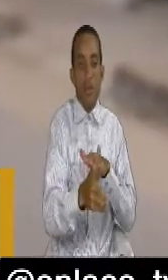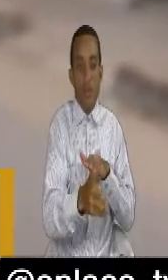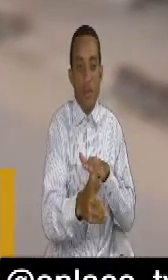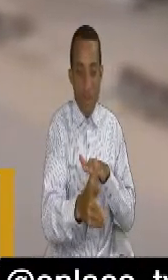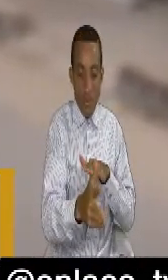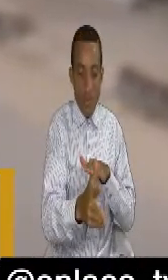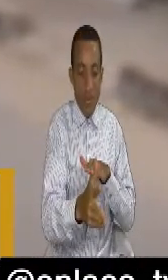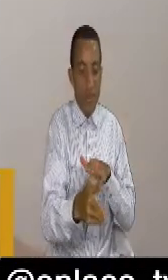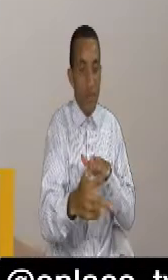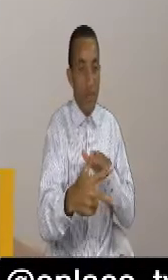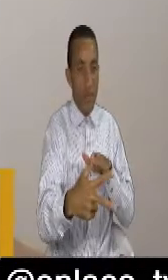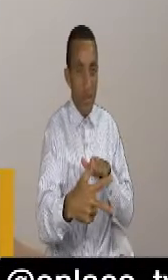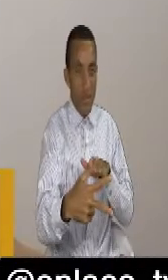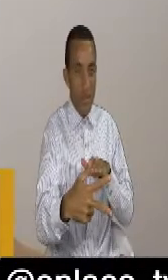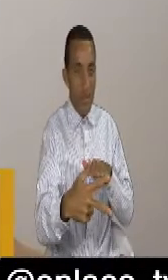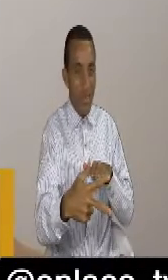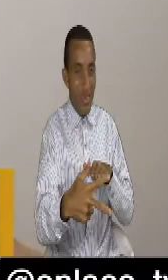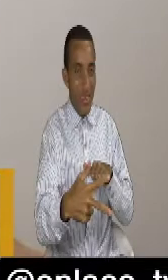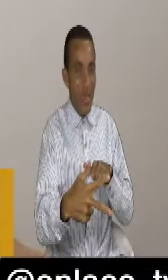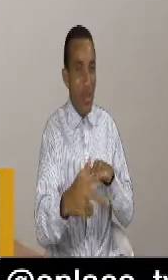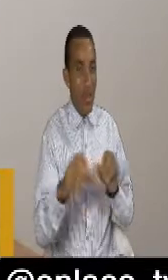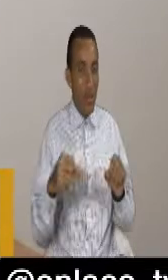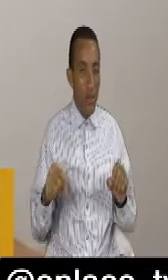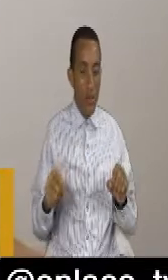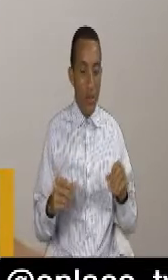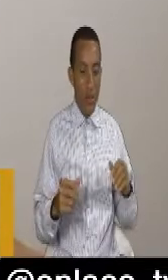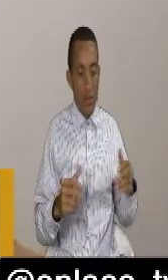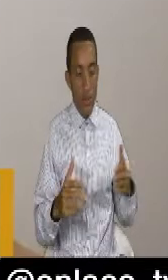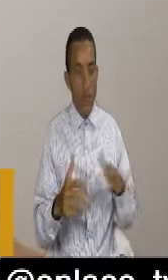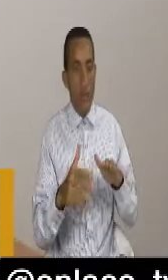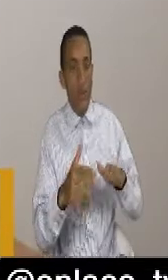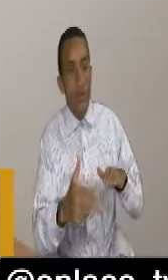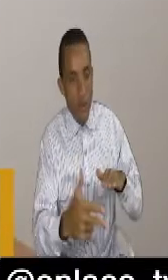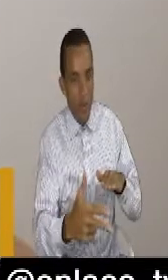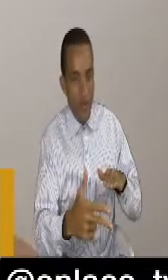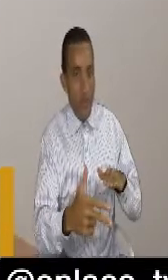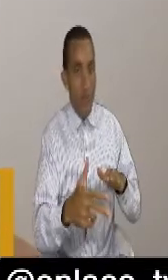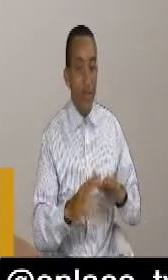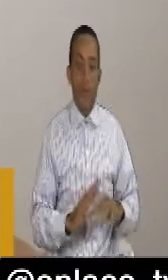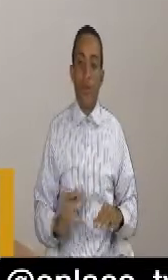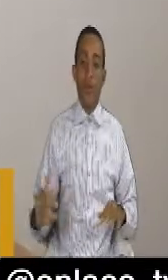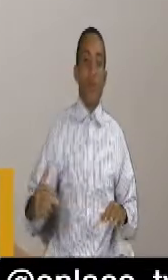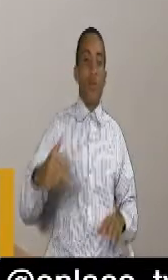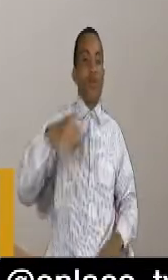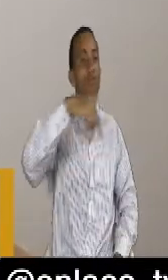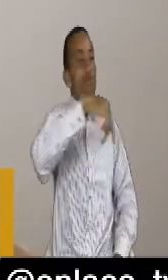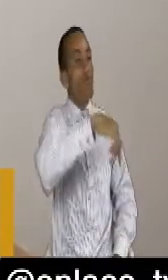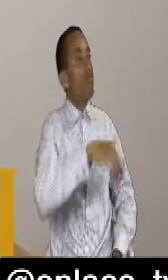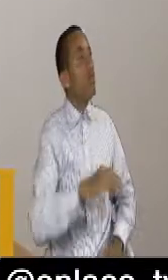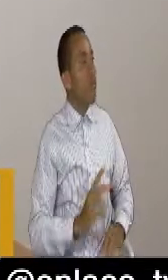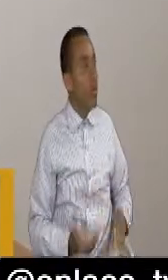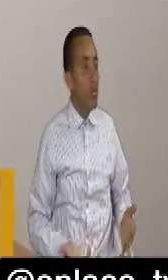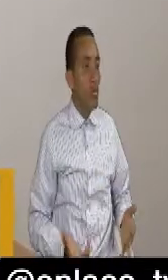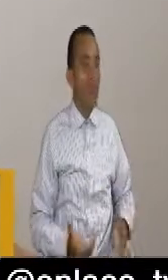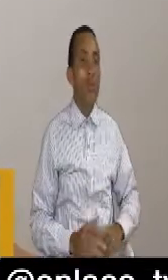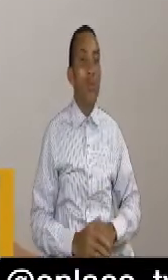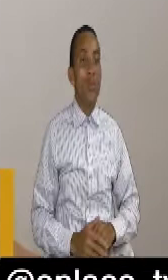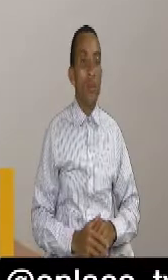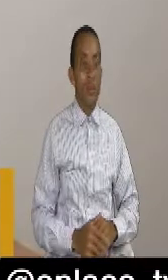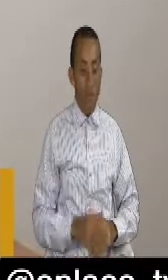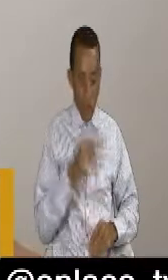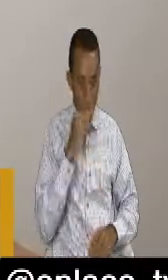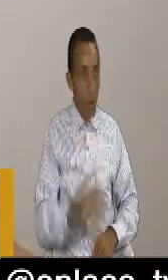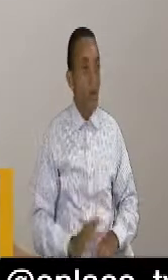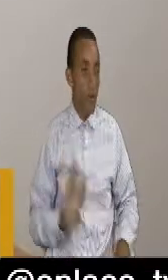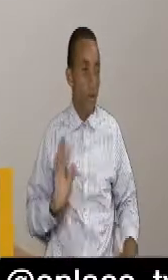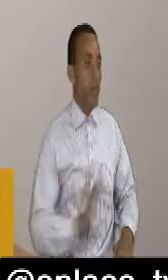le atraviesa a la motocicleta, la cual la hace parar, se sube a ella y le golpea a su hijo,